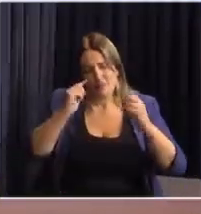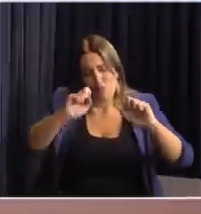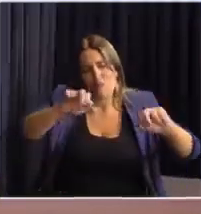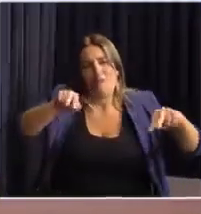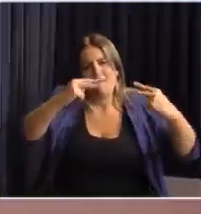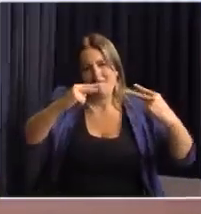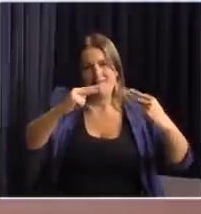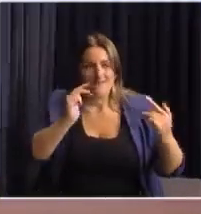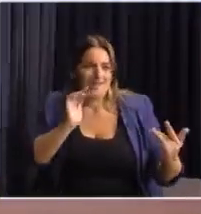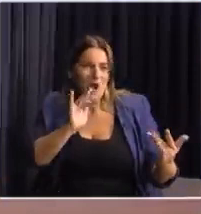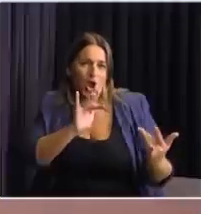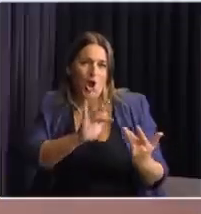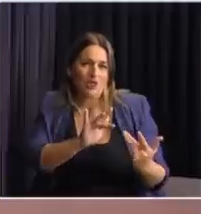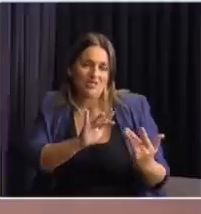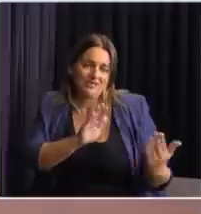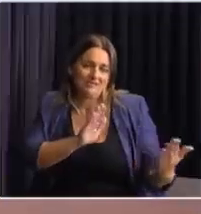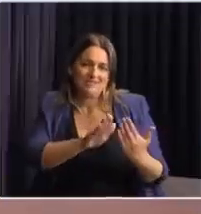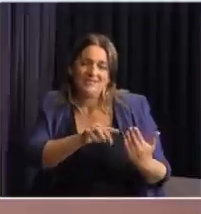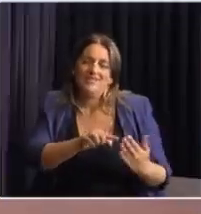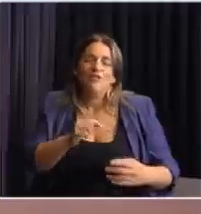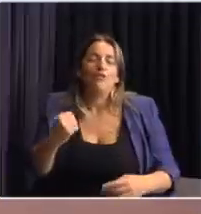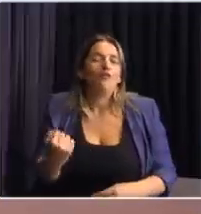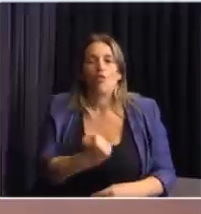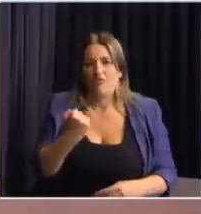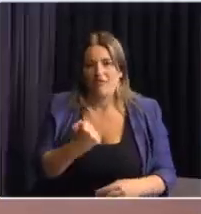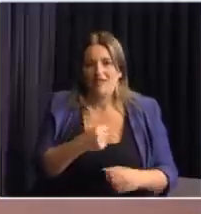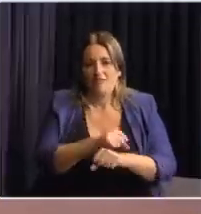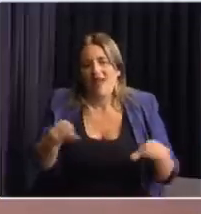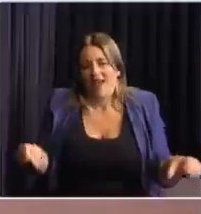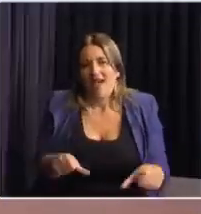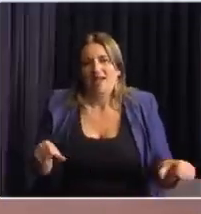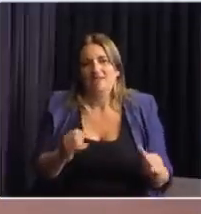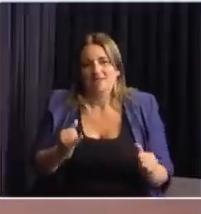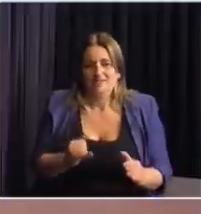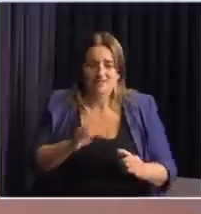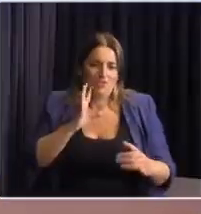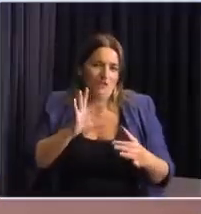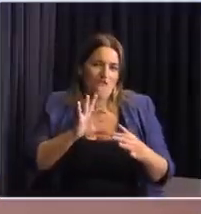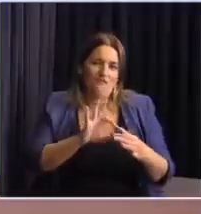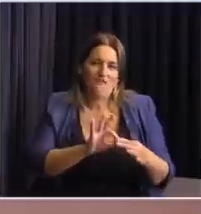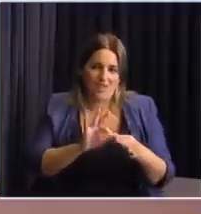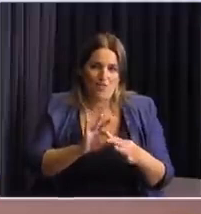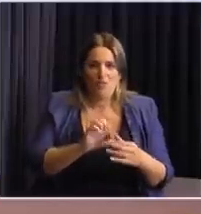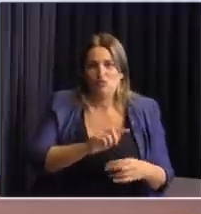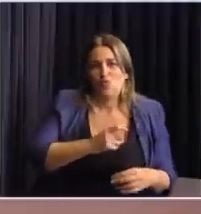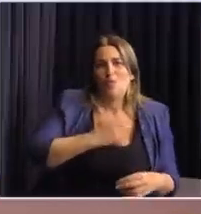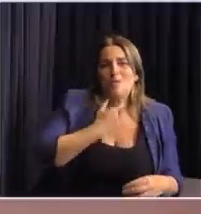la cercanía, son muy importantes para que se genere el vínculo pedagógico, y además